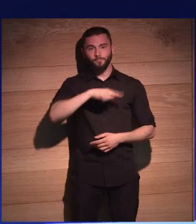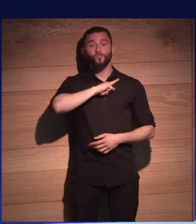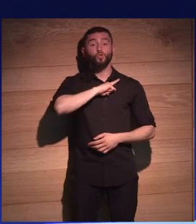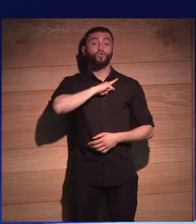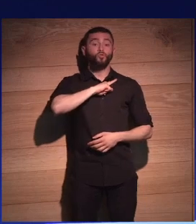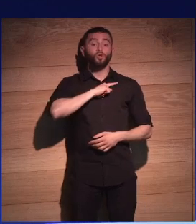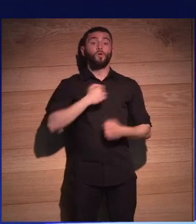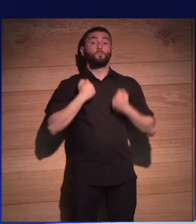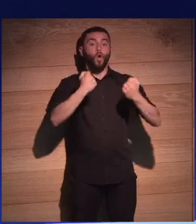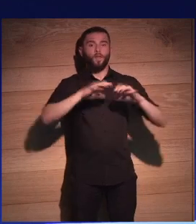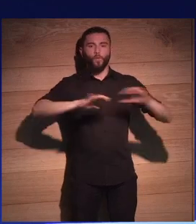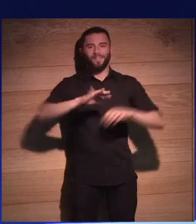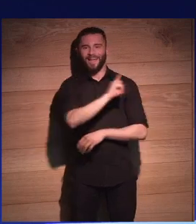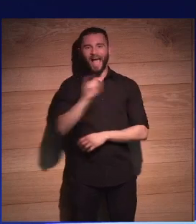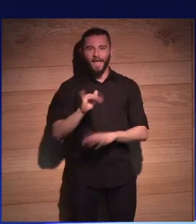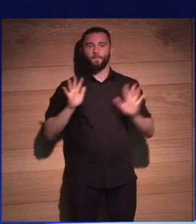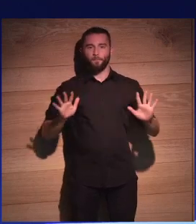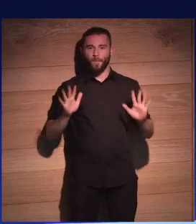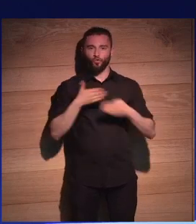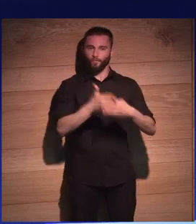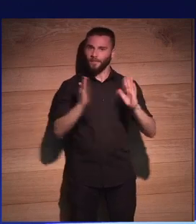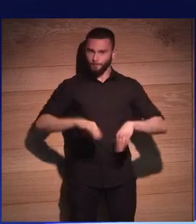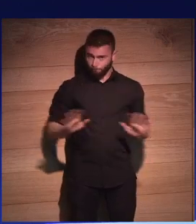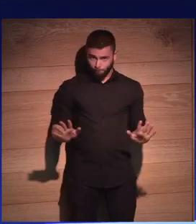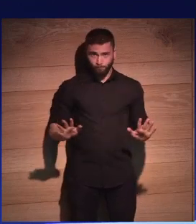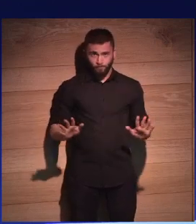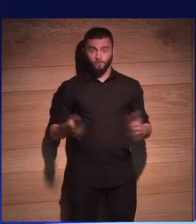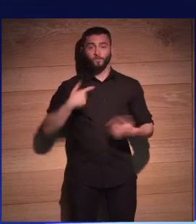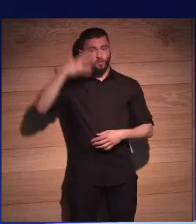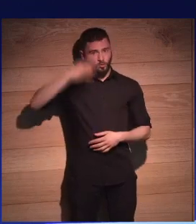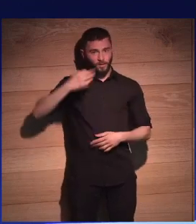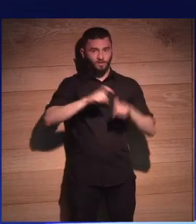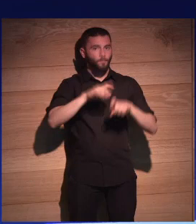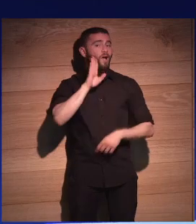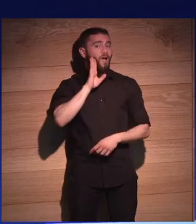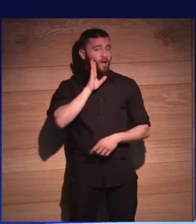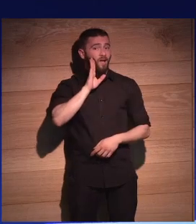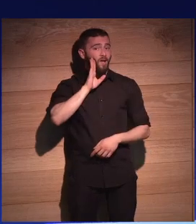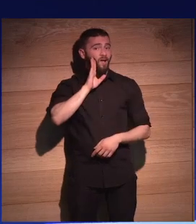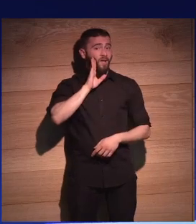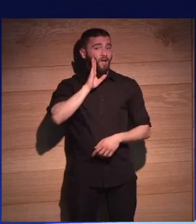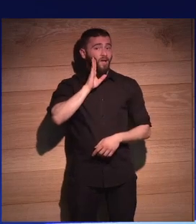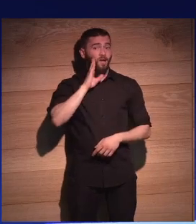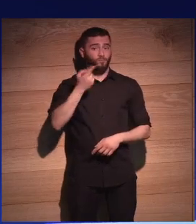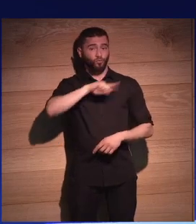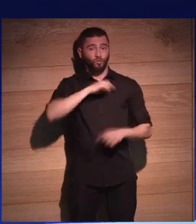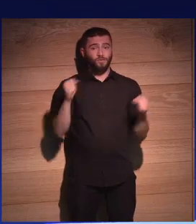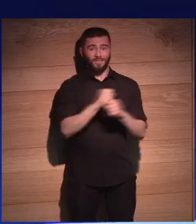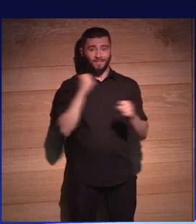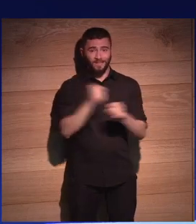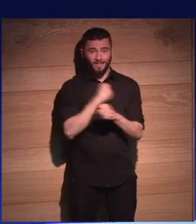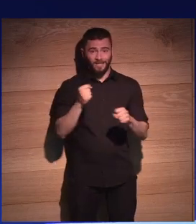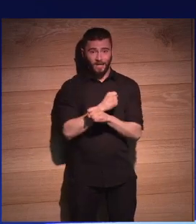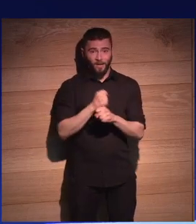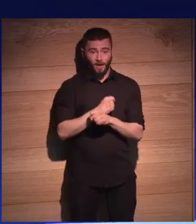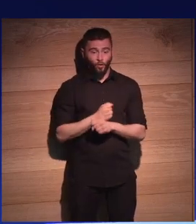Nosotros tenemos cierto poder de movilización, pero no suficiente. Yo creo que este tipo de cosas, lo que hacemos es trabajar mucho con los